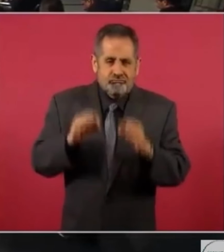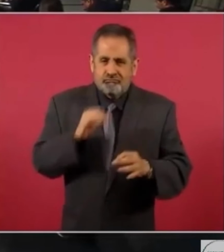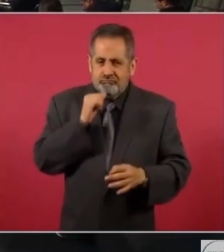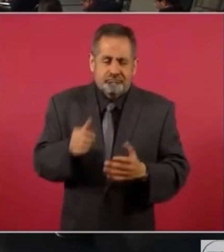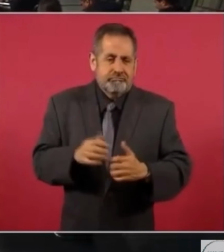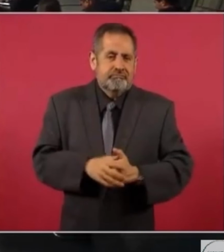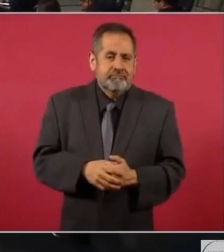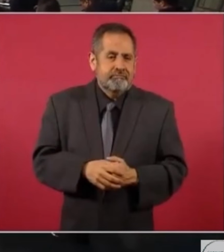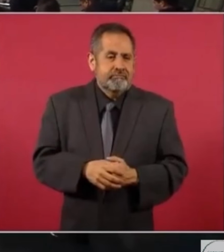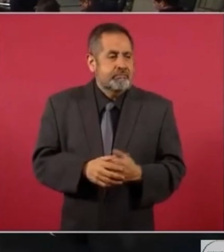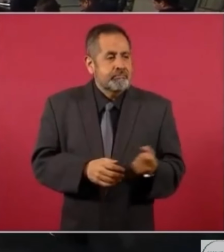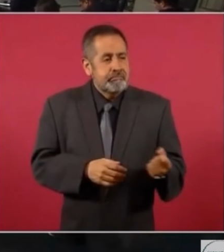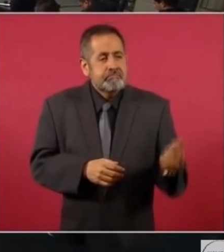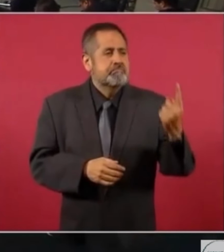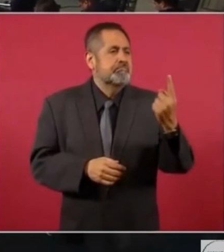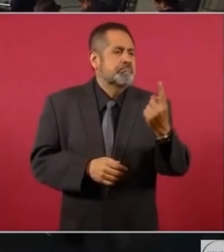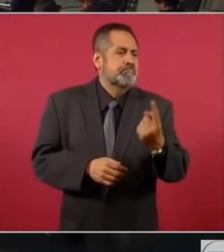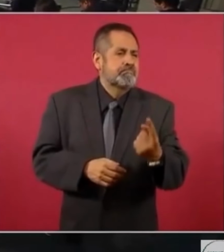es la excepción.